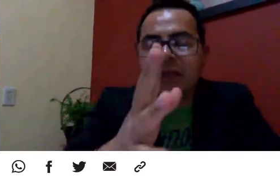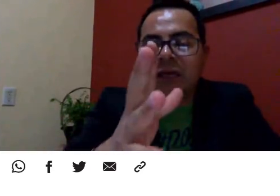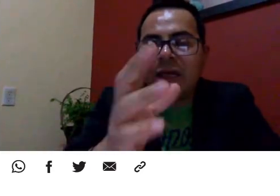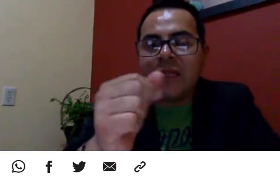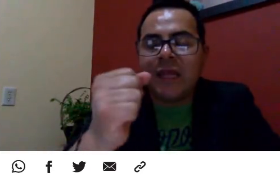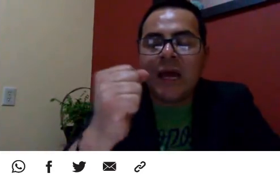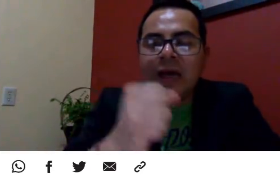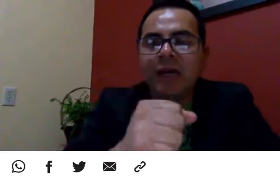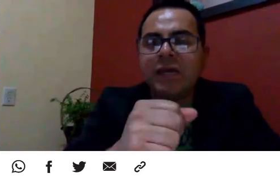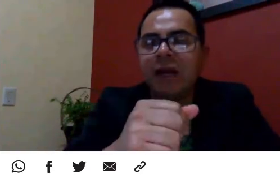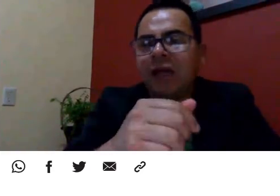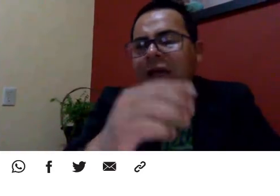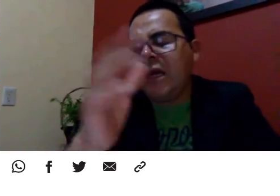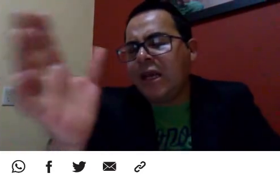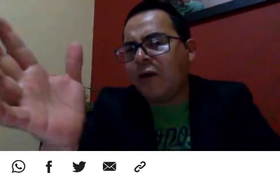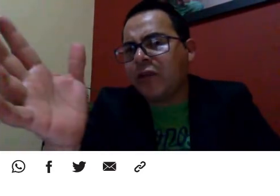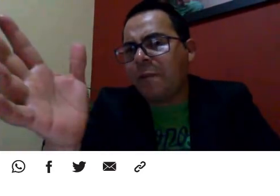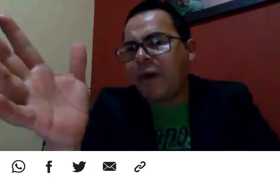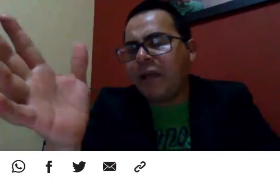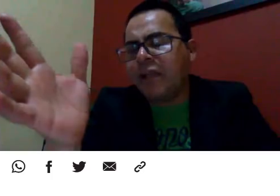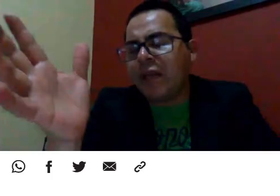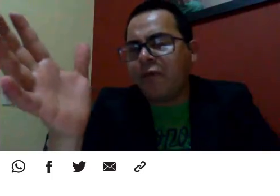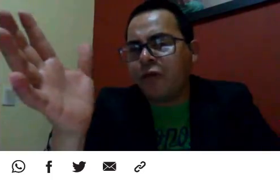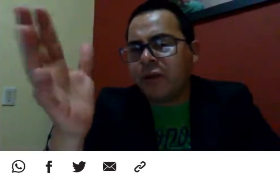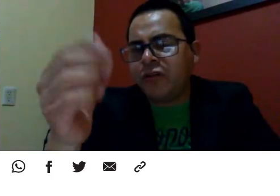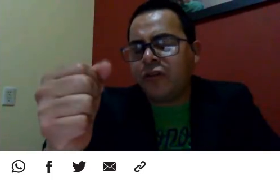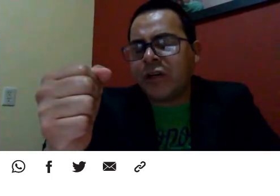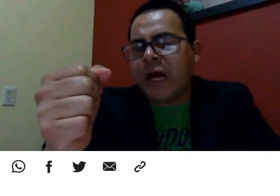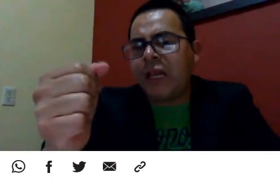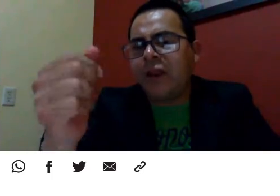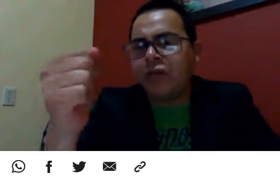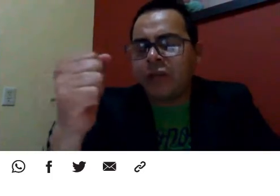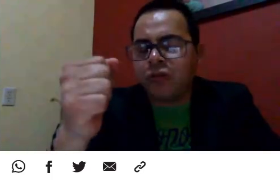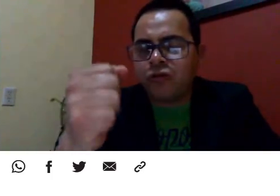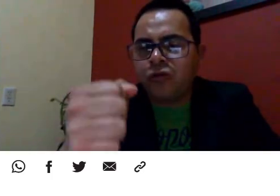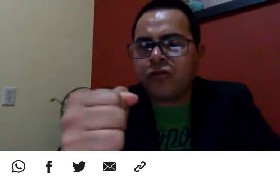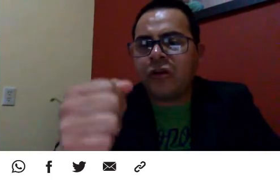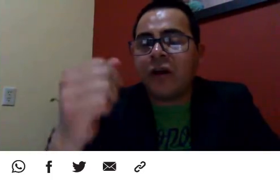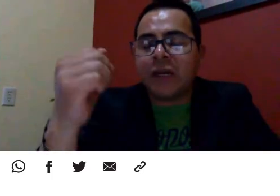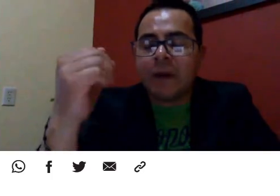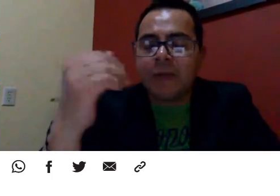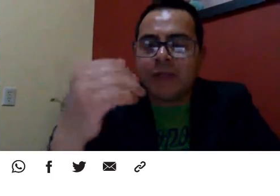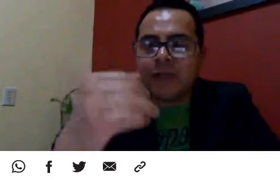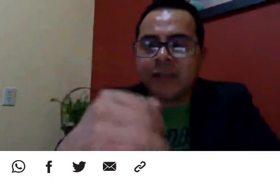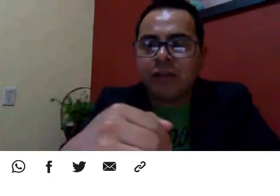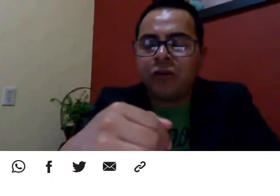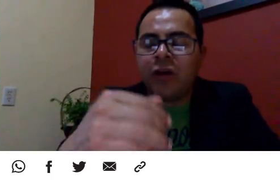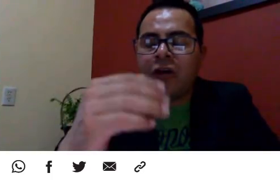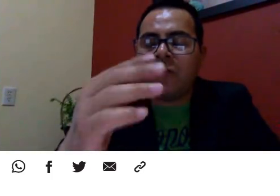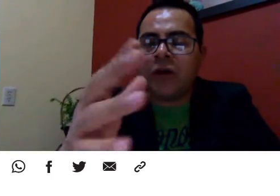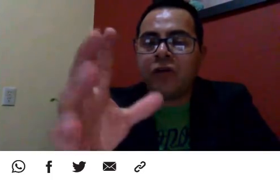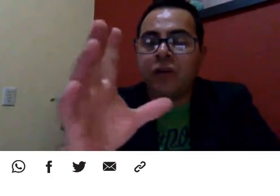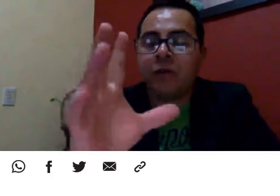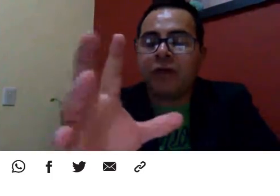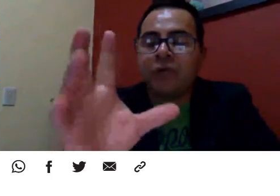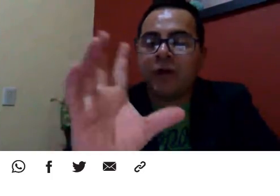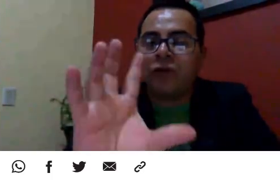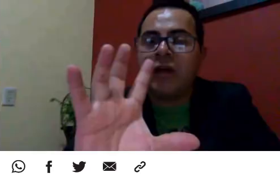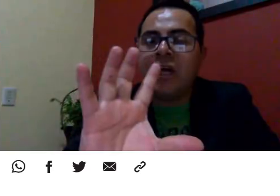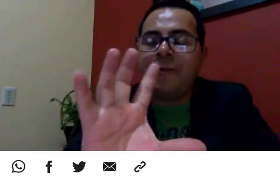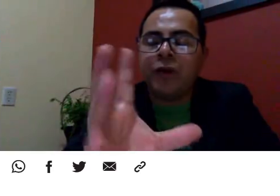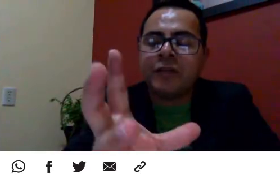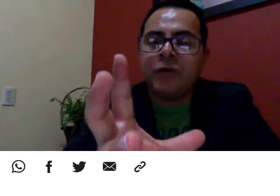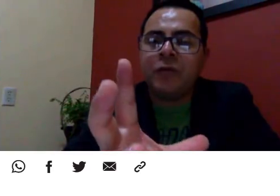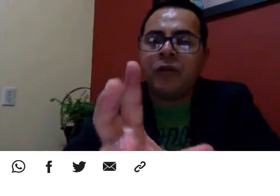la parte de la grilla y la otra parte de la información real, de los datos duros, de lo que realmente está haciendo el gobierno de López